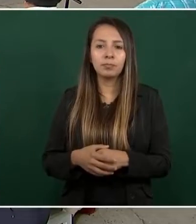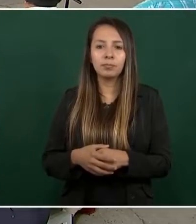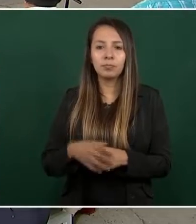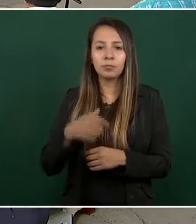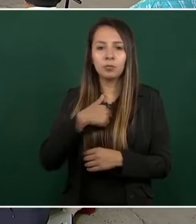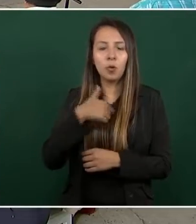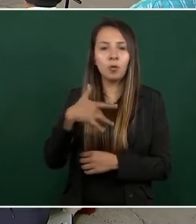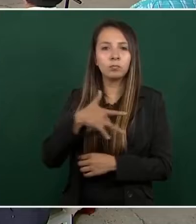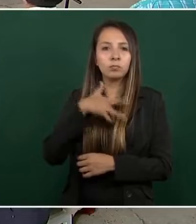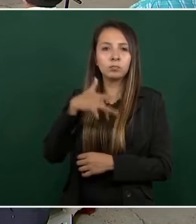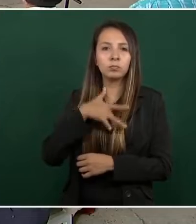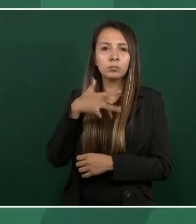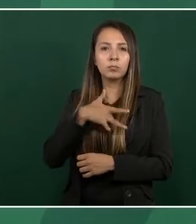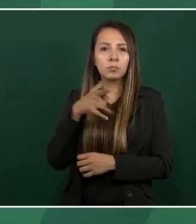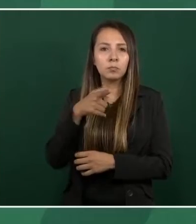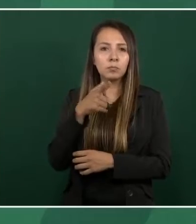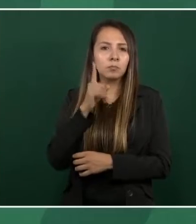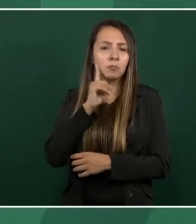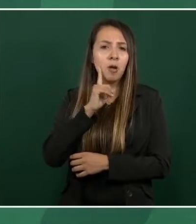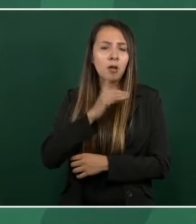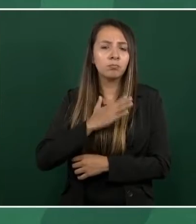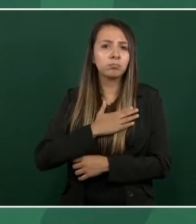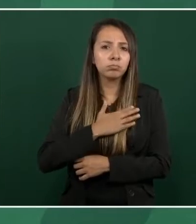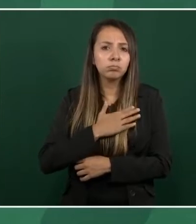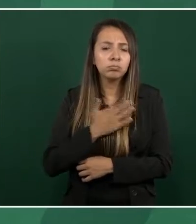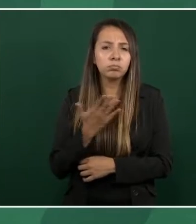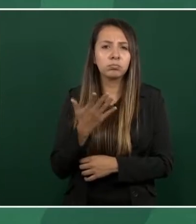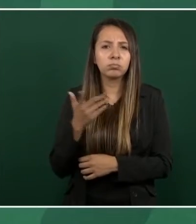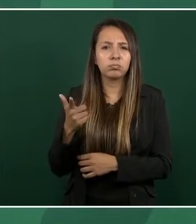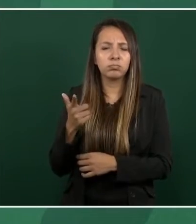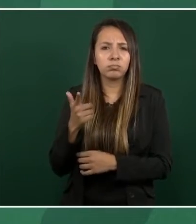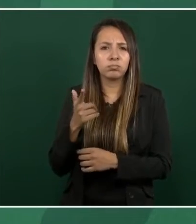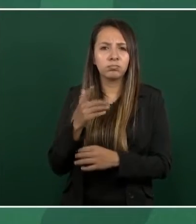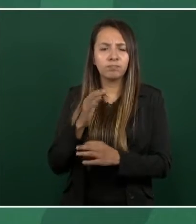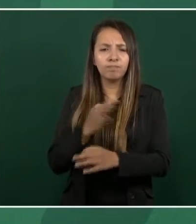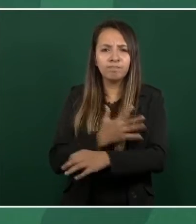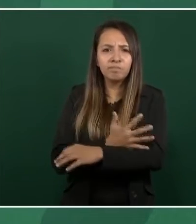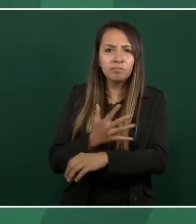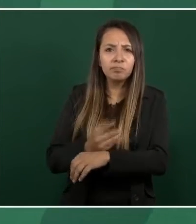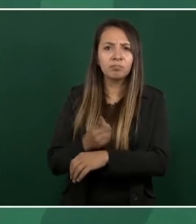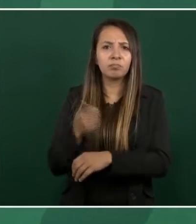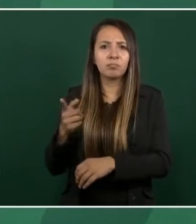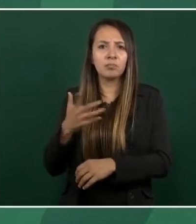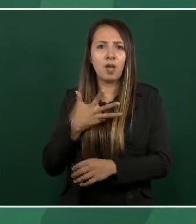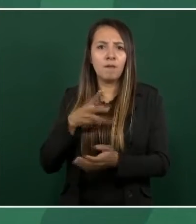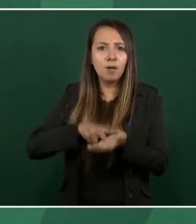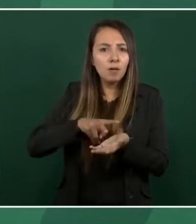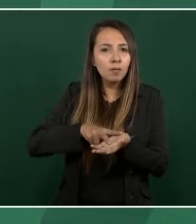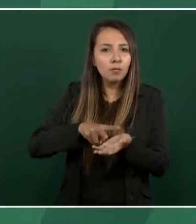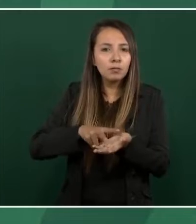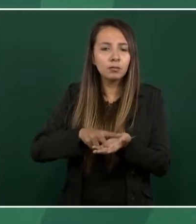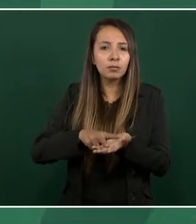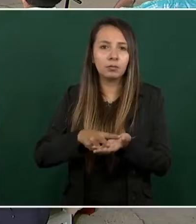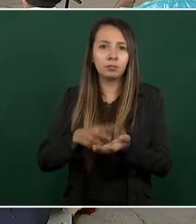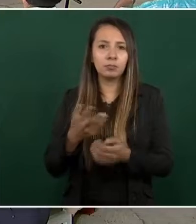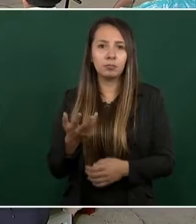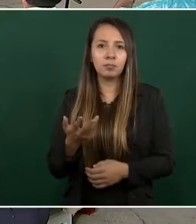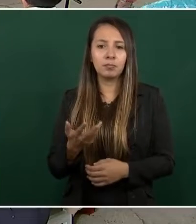considero una mujer buena, íntegra, con principios,